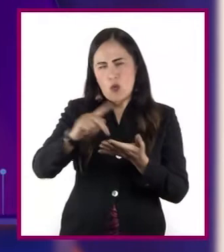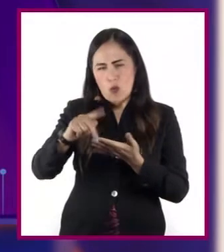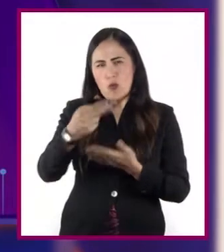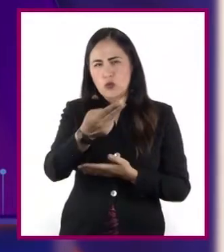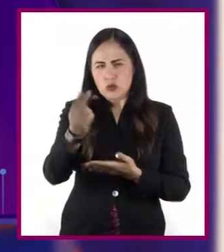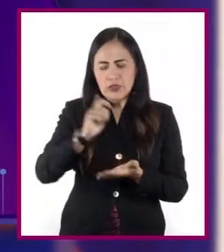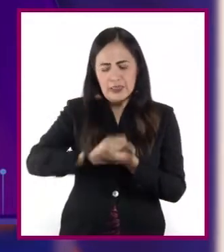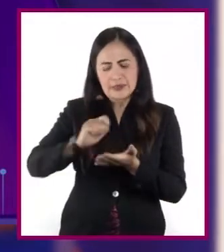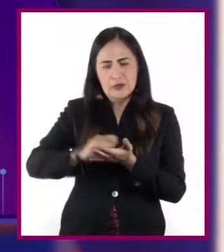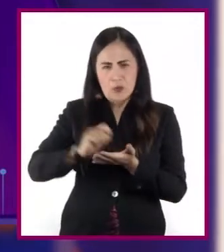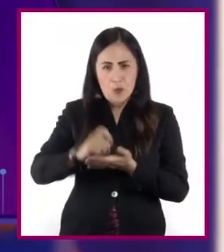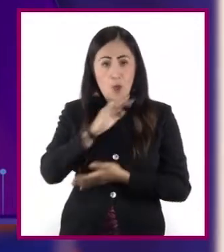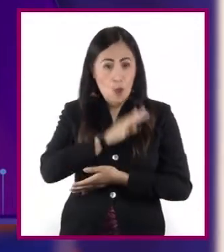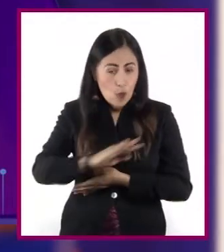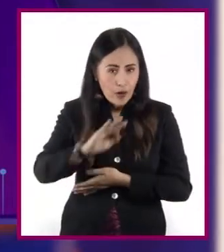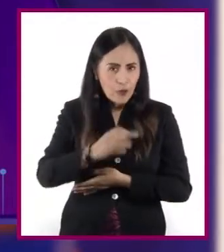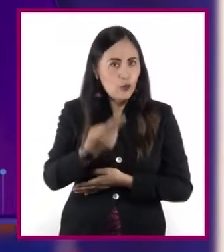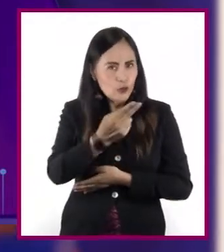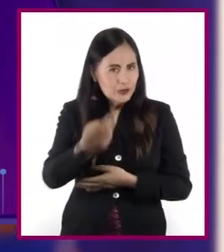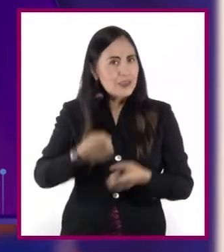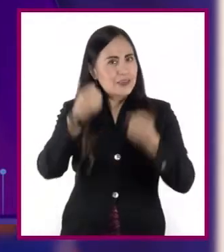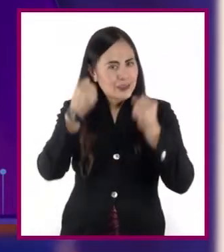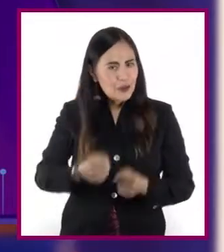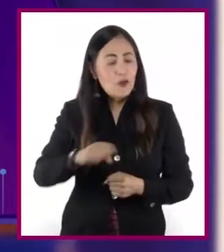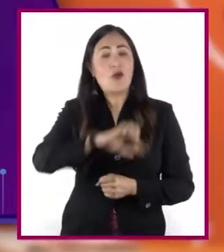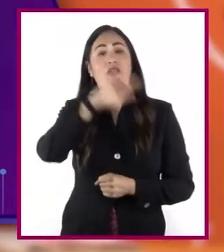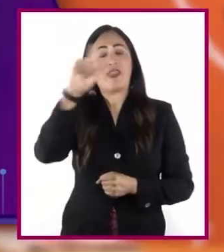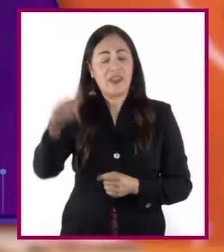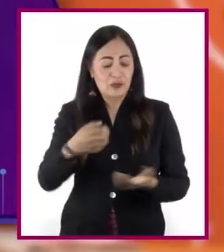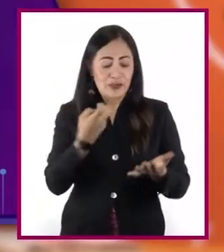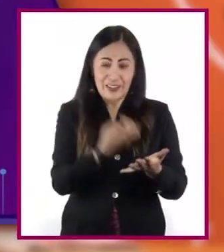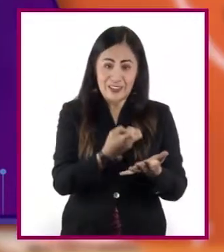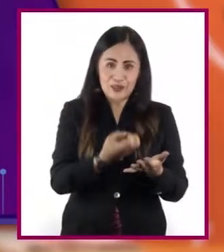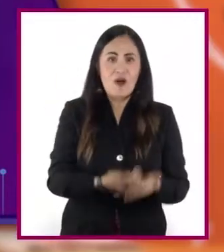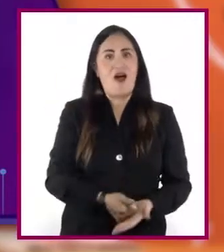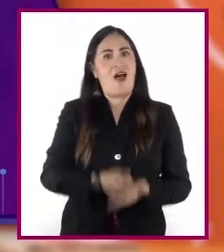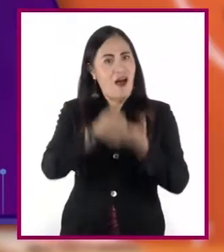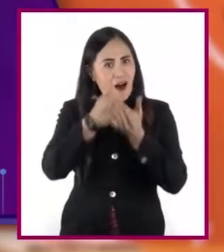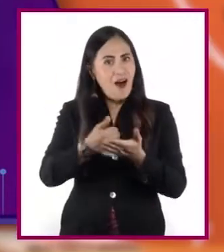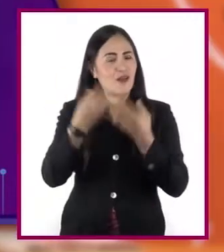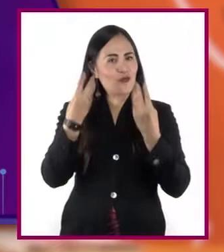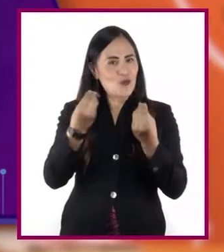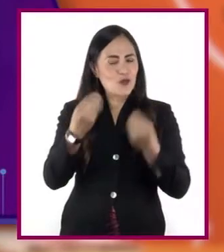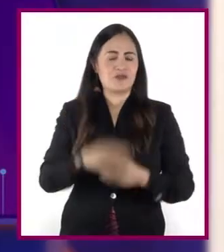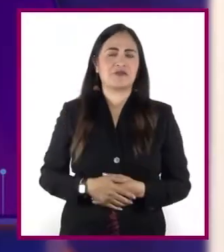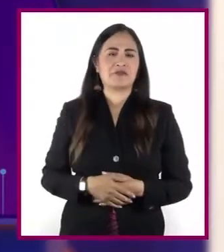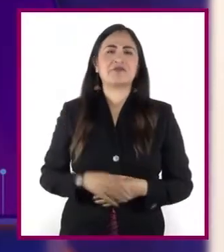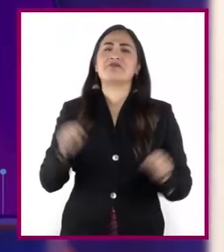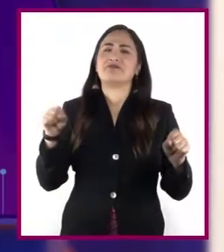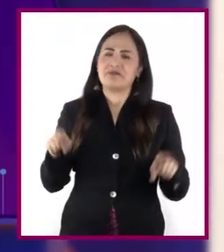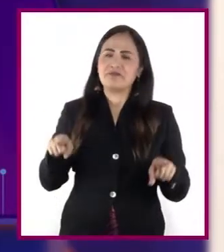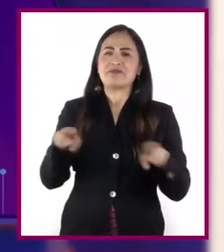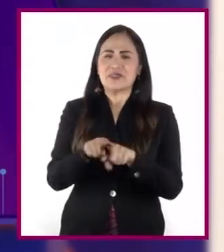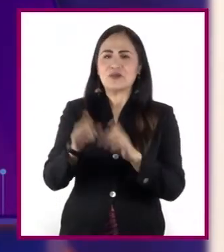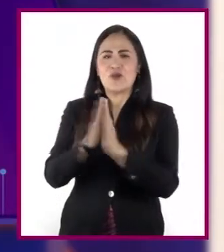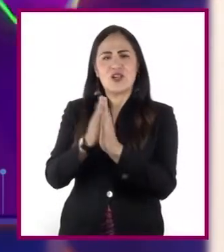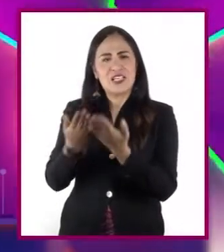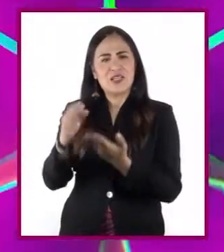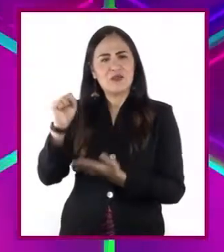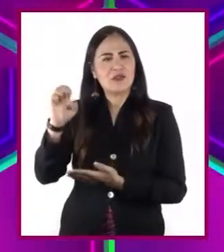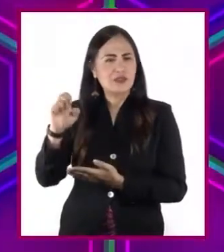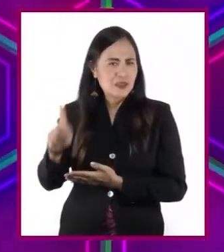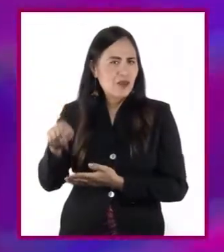notas. Y estoy seguro que sus notas les servirán de mucho. Por supuesto que también podría ayudarles a tener a la mano su libro de